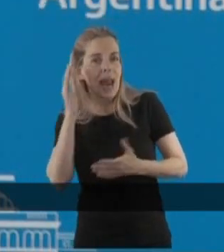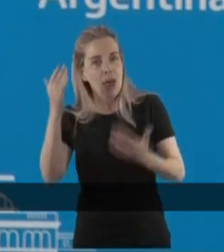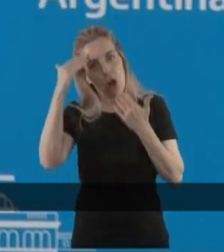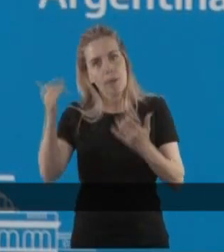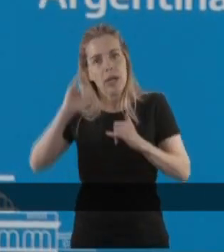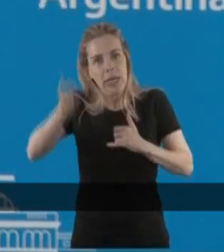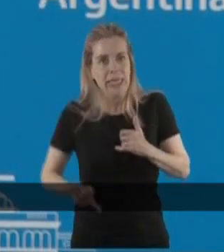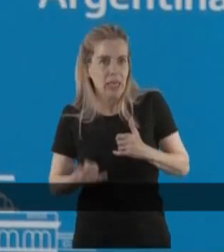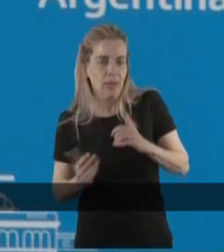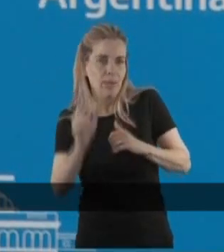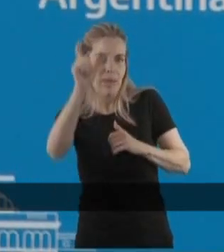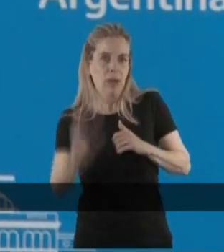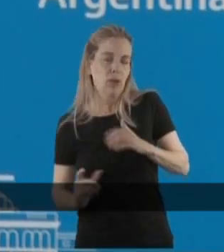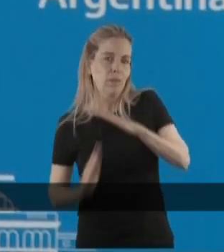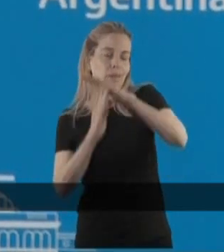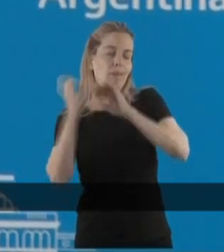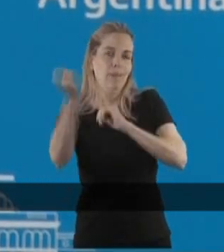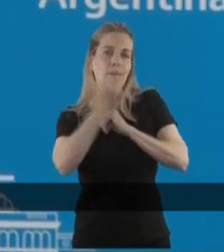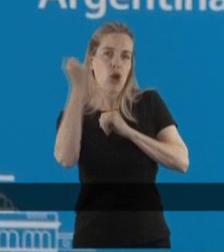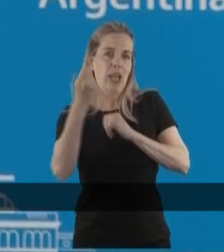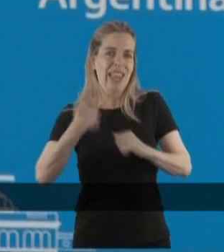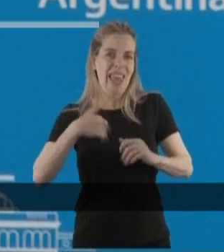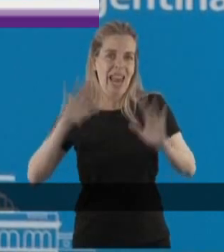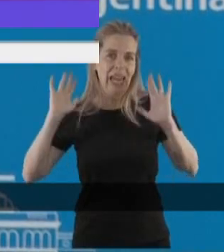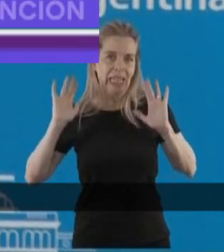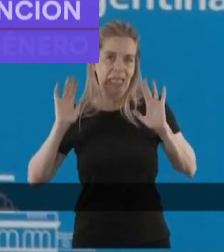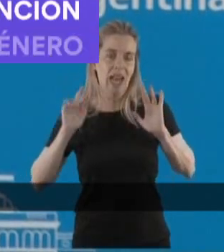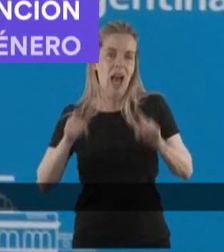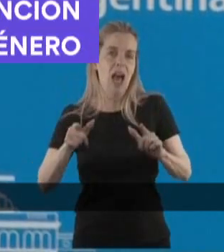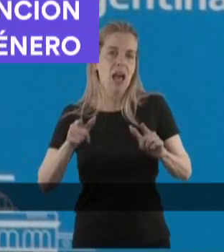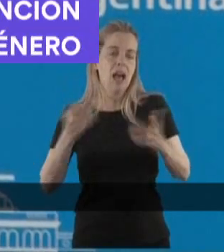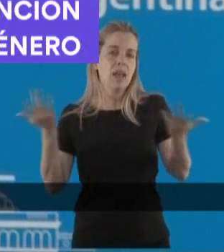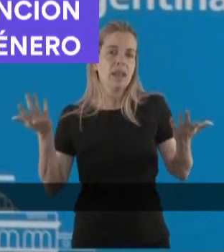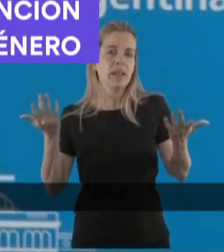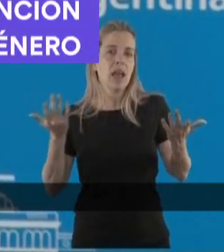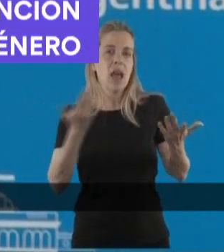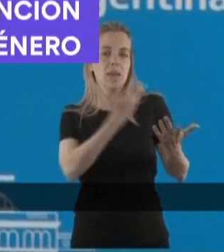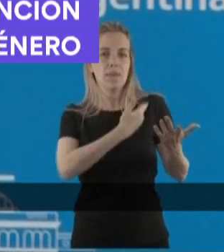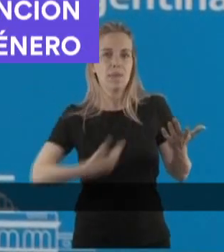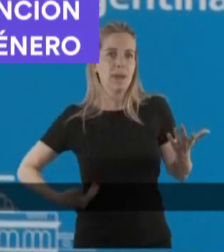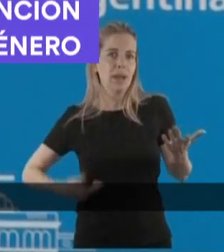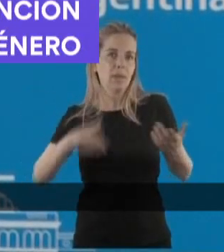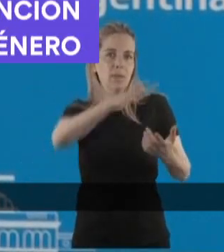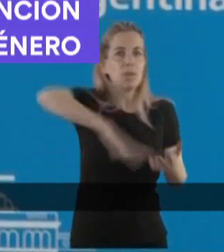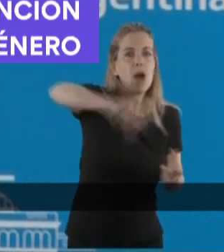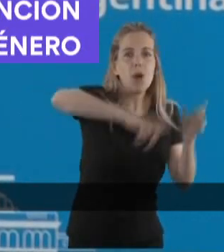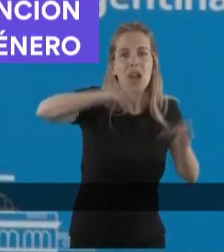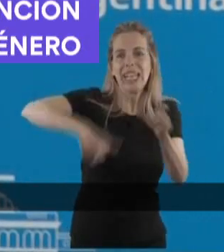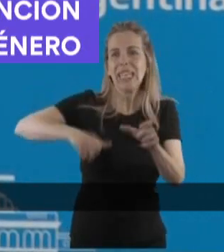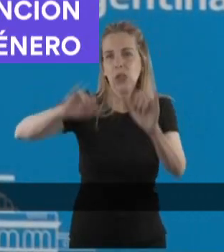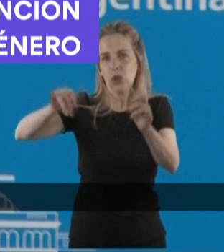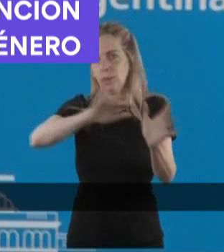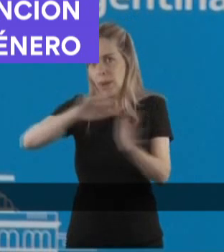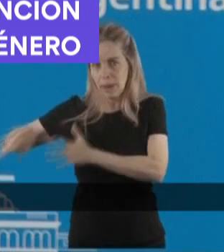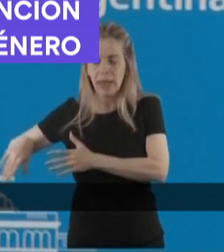uno de los ídolos centrales populares de la Argentina y que tiene un cariño muy especial por parte de todo el pueblo argentino. Ley de